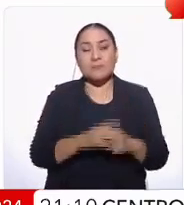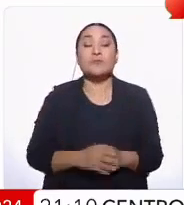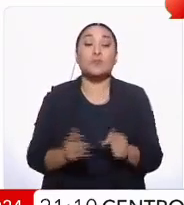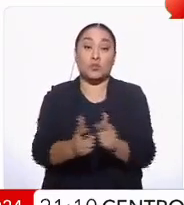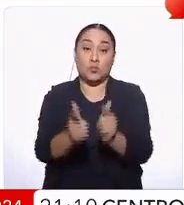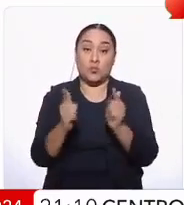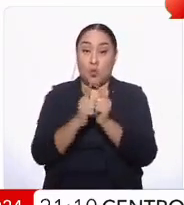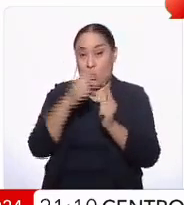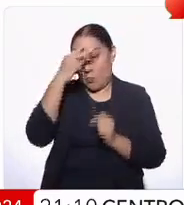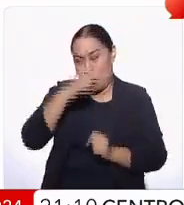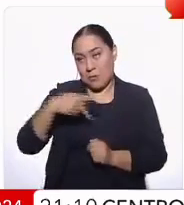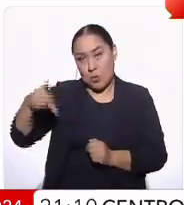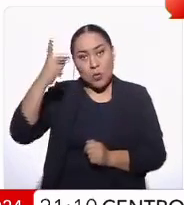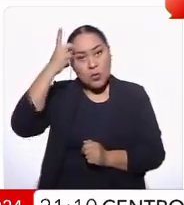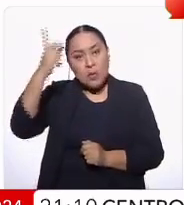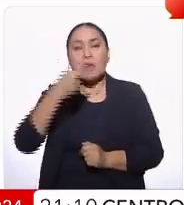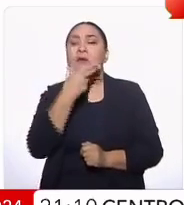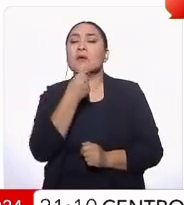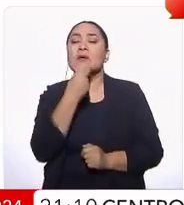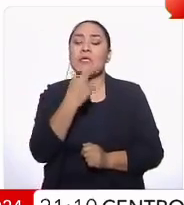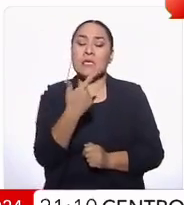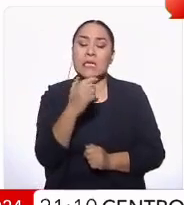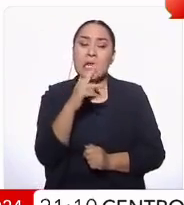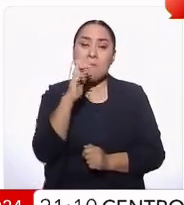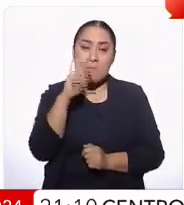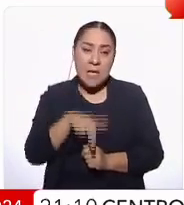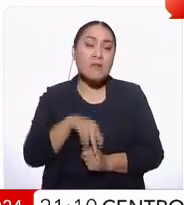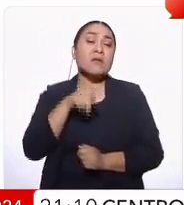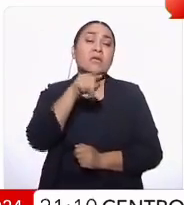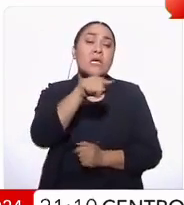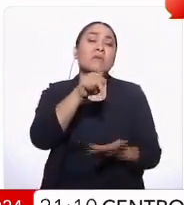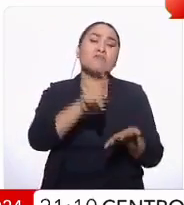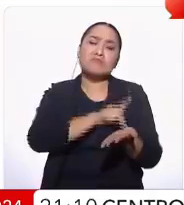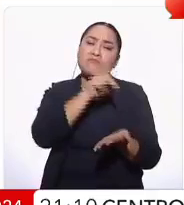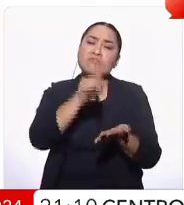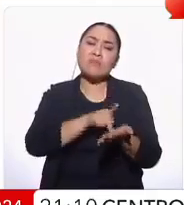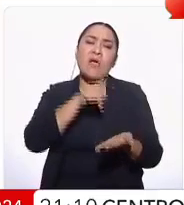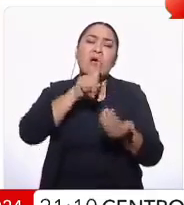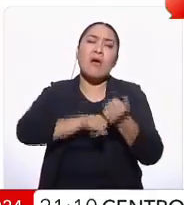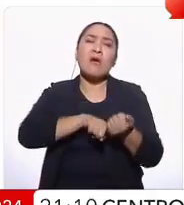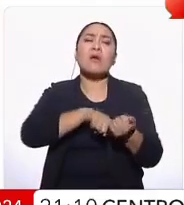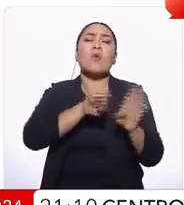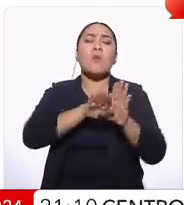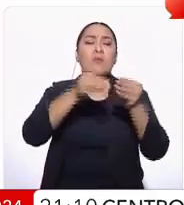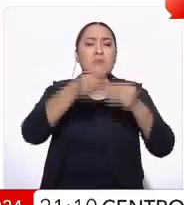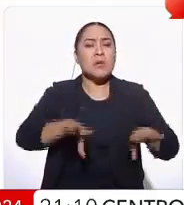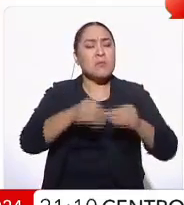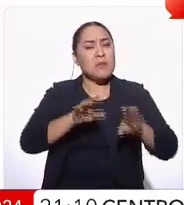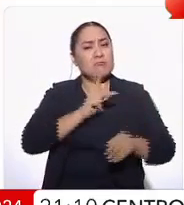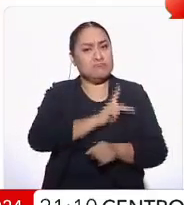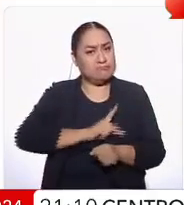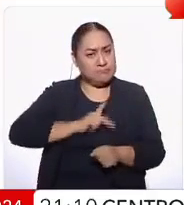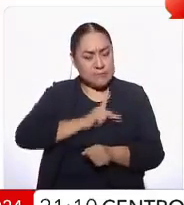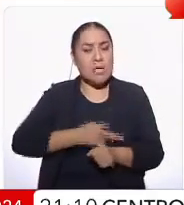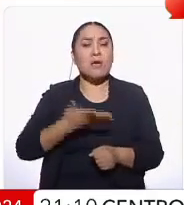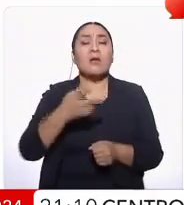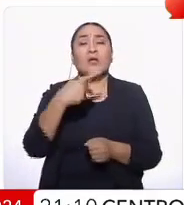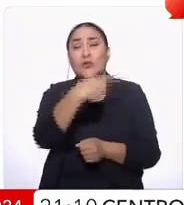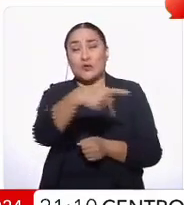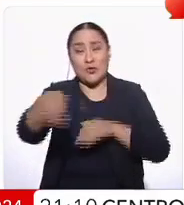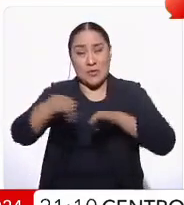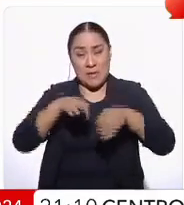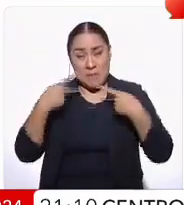Grupo México, propiedad de Germán Larrea, ha sido frecuentemente señalado de cometer desastres ambientales y de violar derechos de